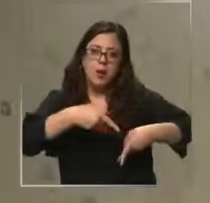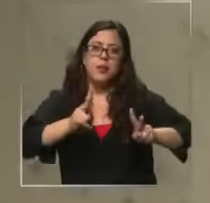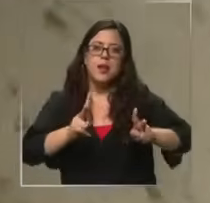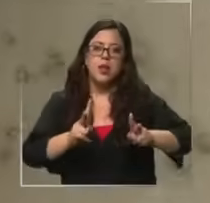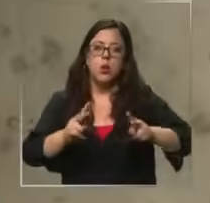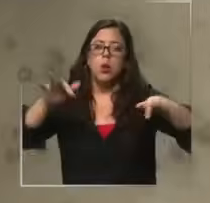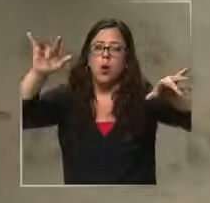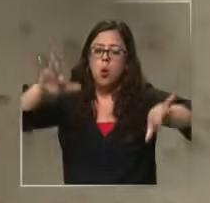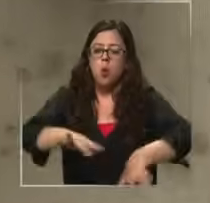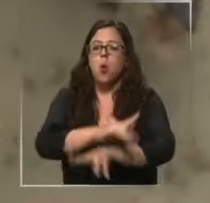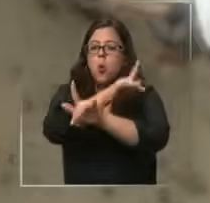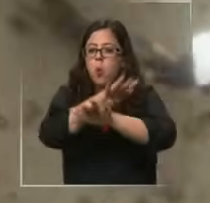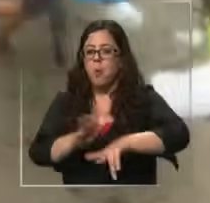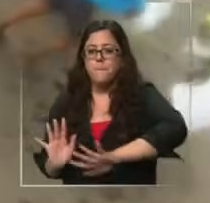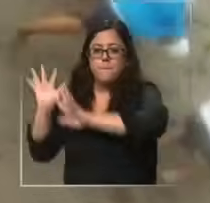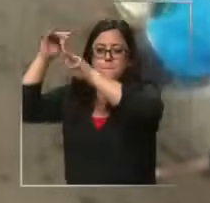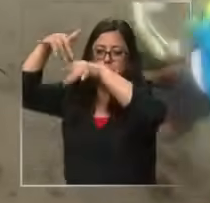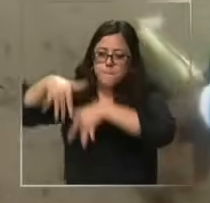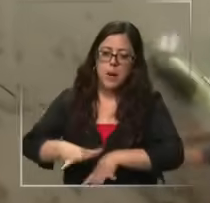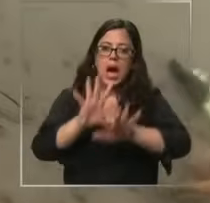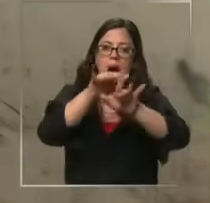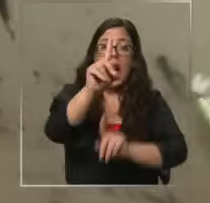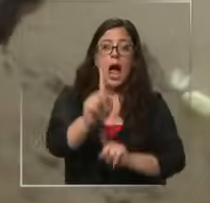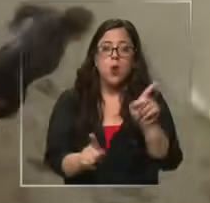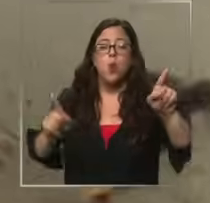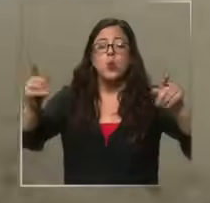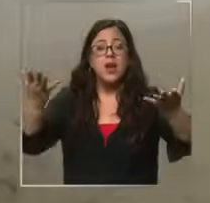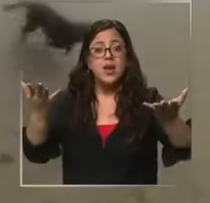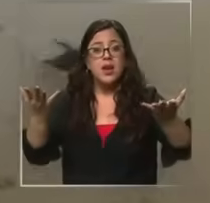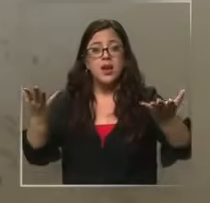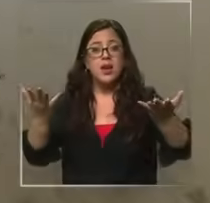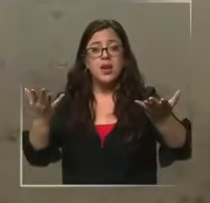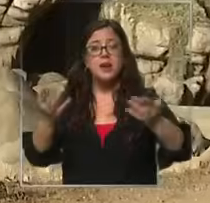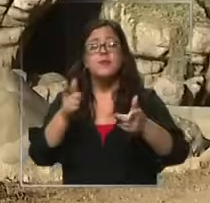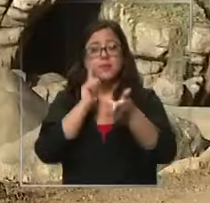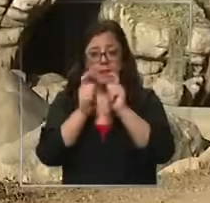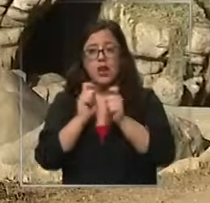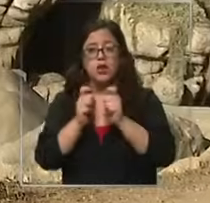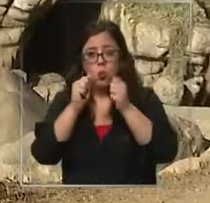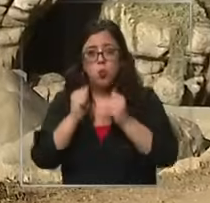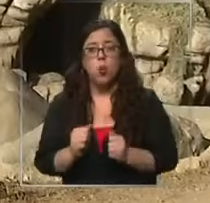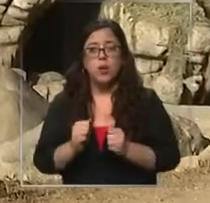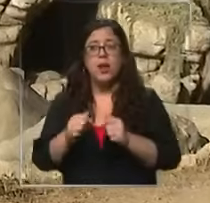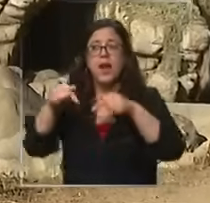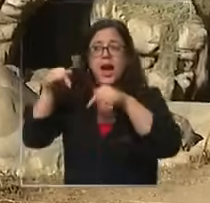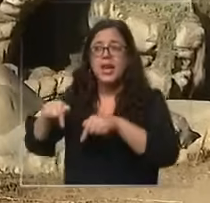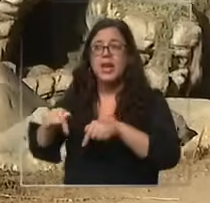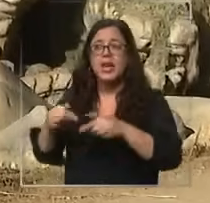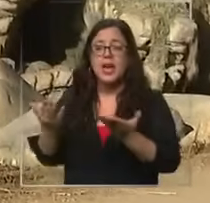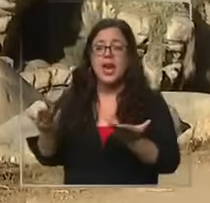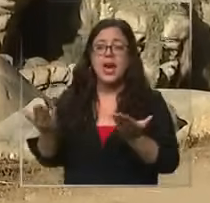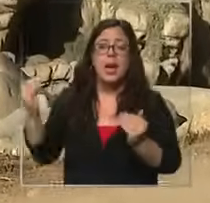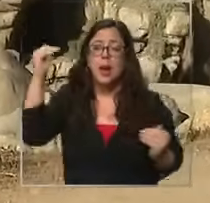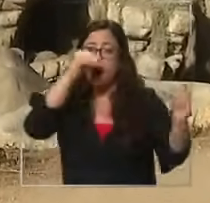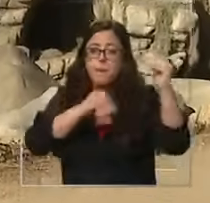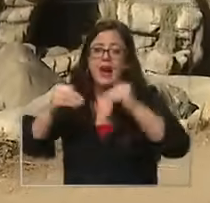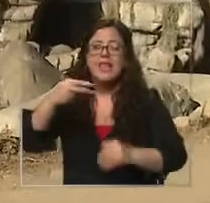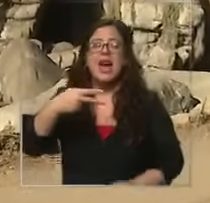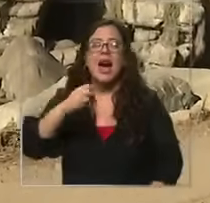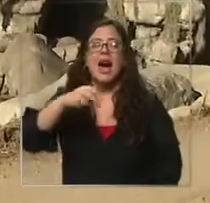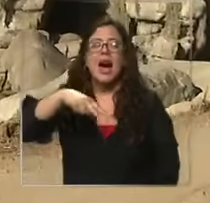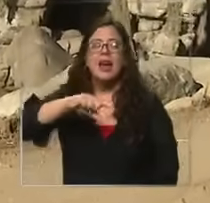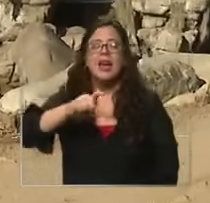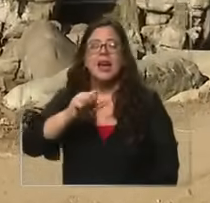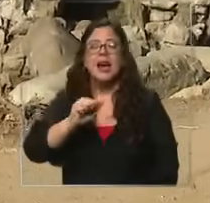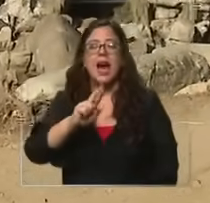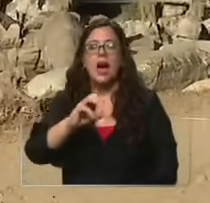Las marejadas pueden convertir algunas playas en focos de peligro. Estamos en Playa Jangaroa, en el Quisco, pero es